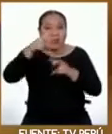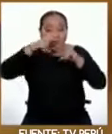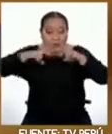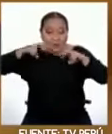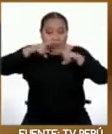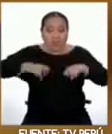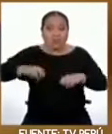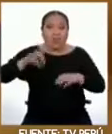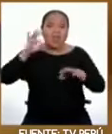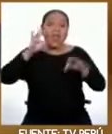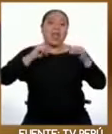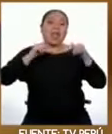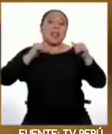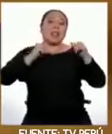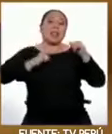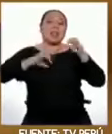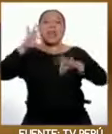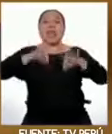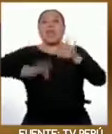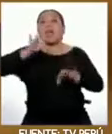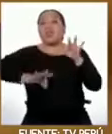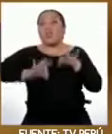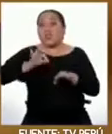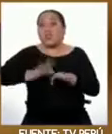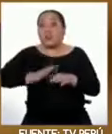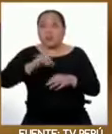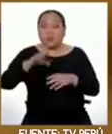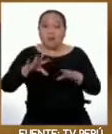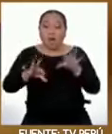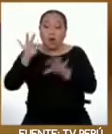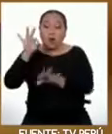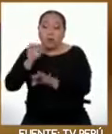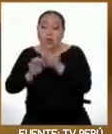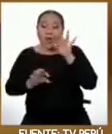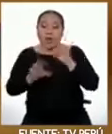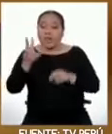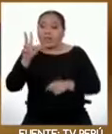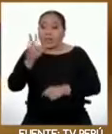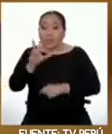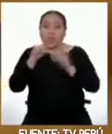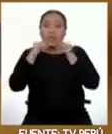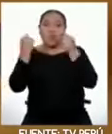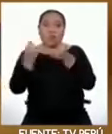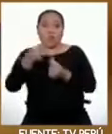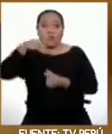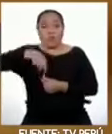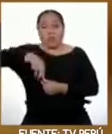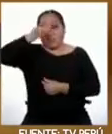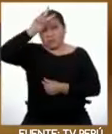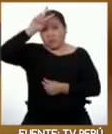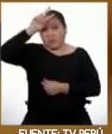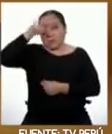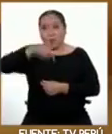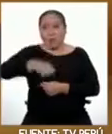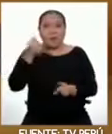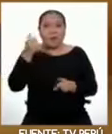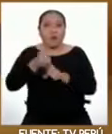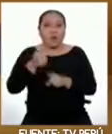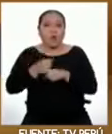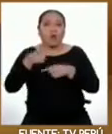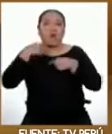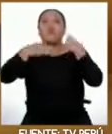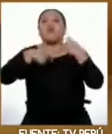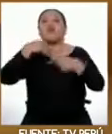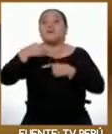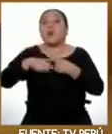Investigar sobre teatro. Puedes encontrar al menos 3 grupos de teatro peruano o extranjero que hayan contado una